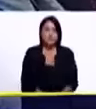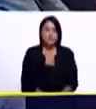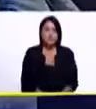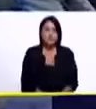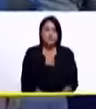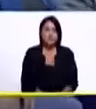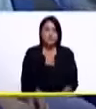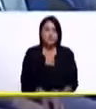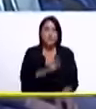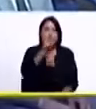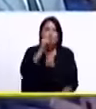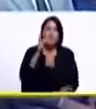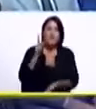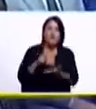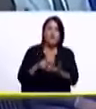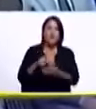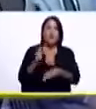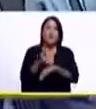acaba de llegar,